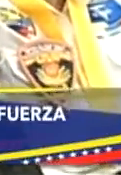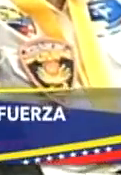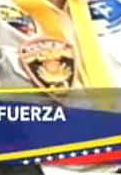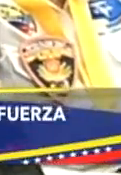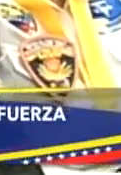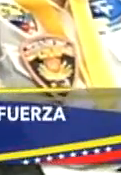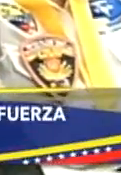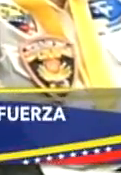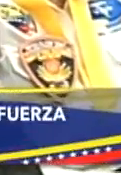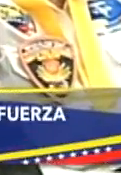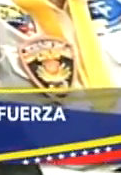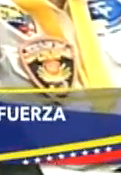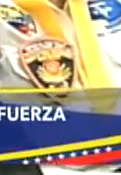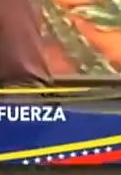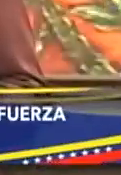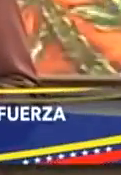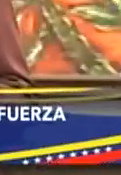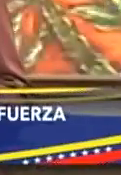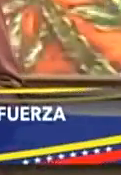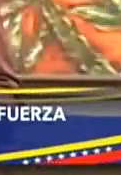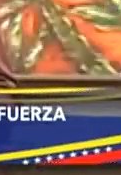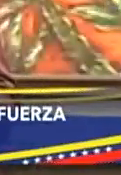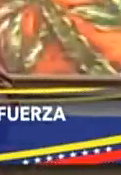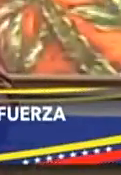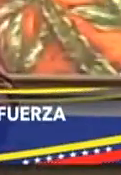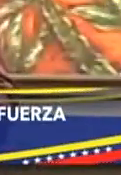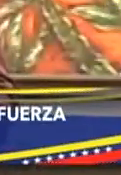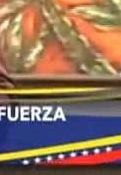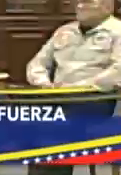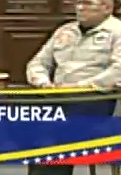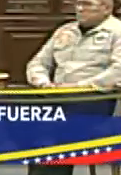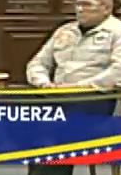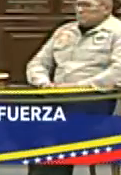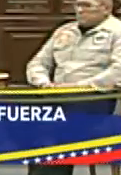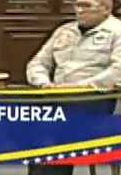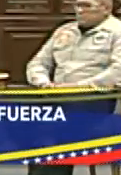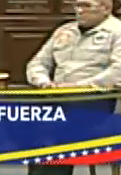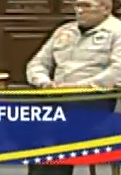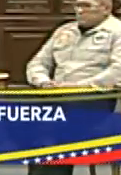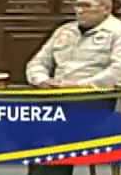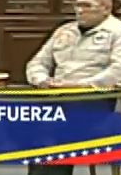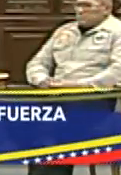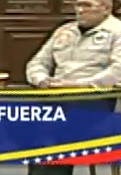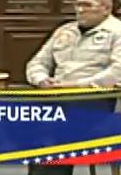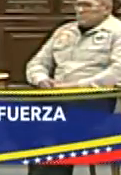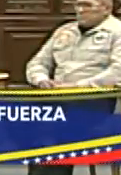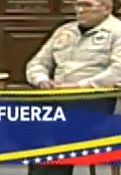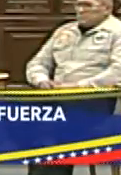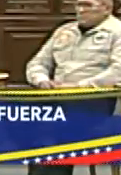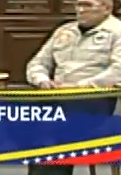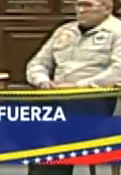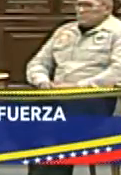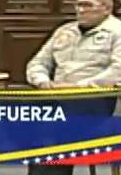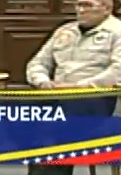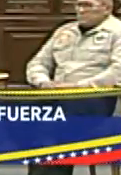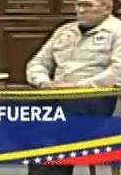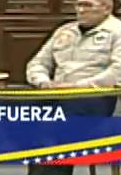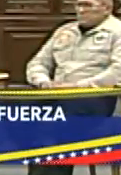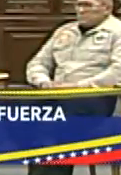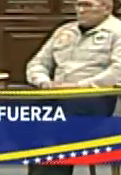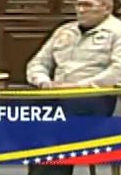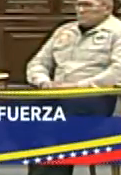querido compañero, almirante en jefe, Remigio Ceballos Ichazo, ministro del Poder